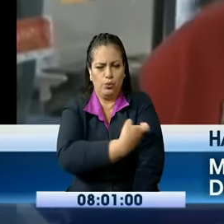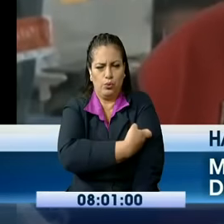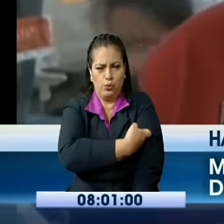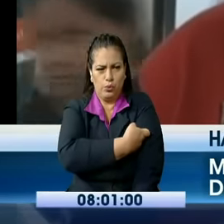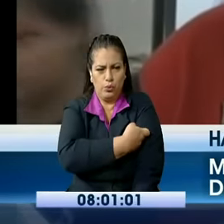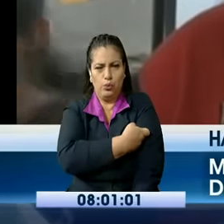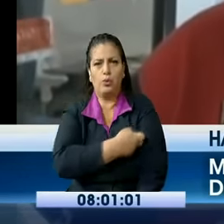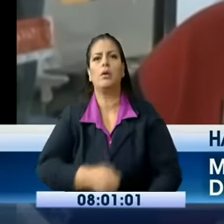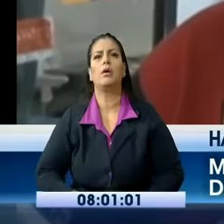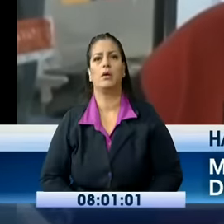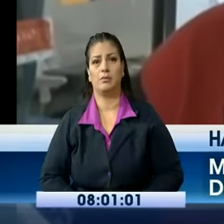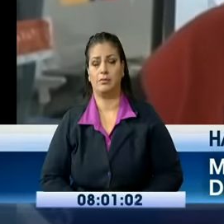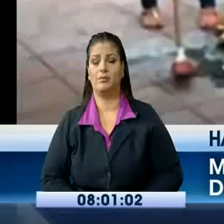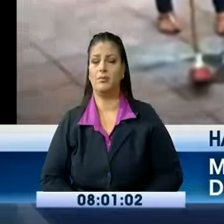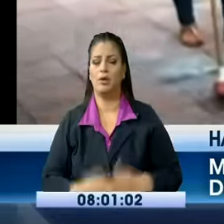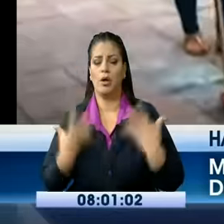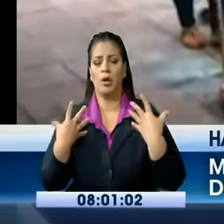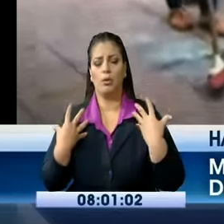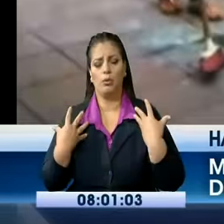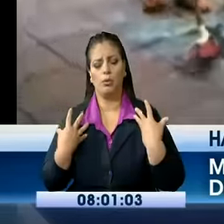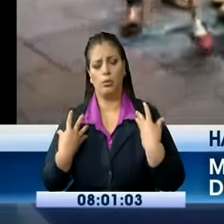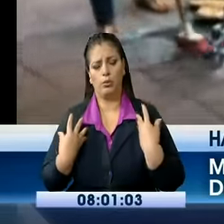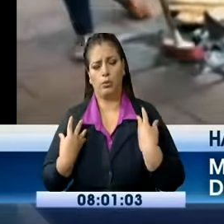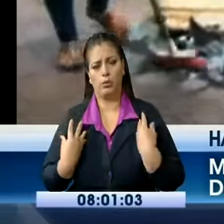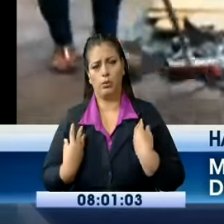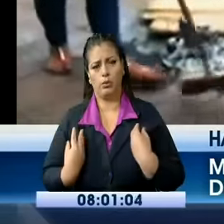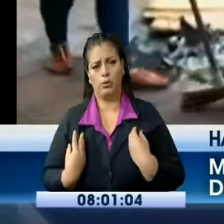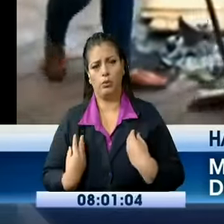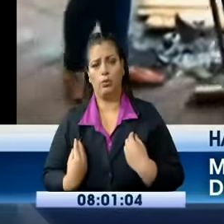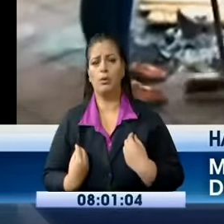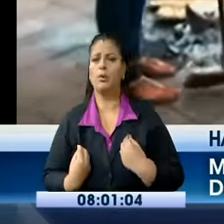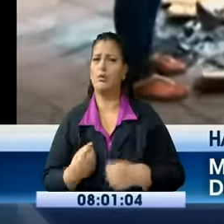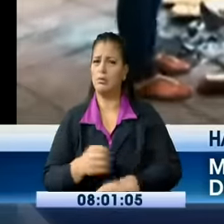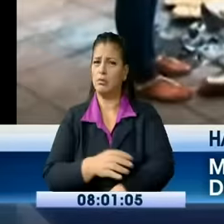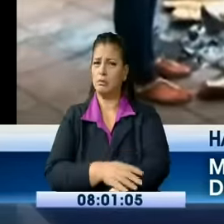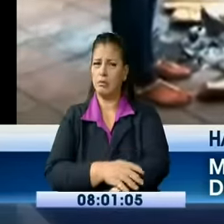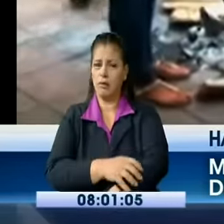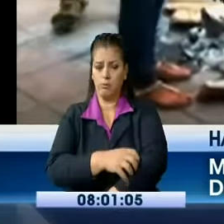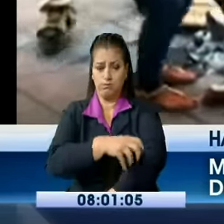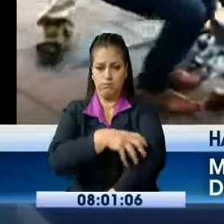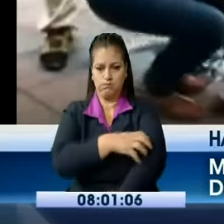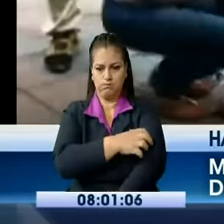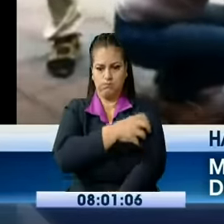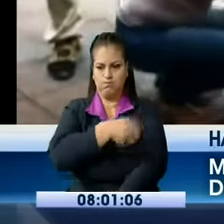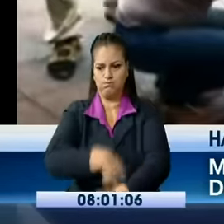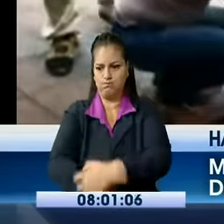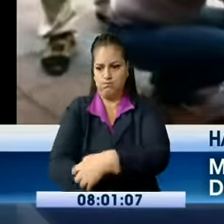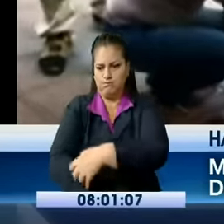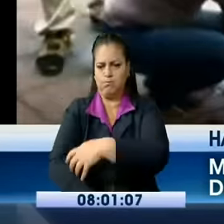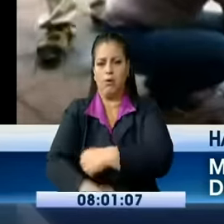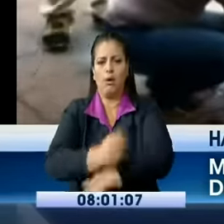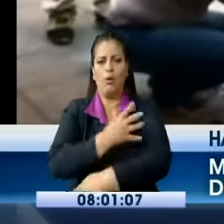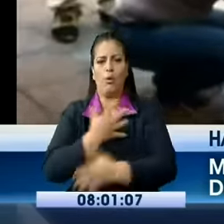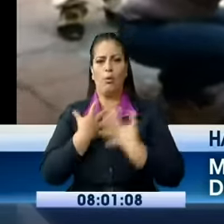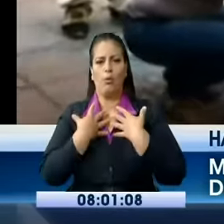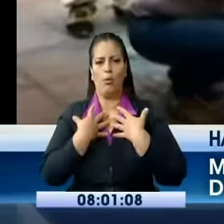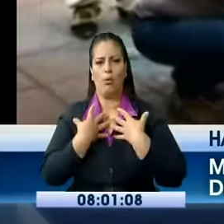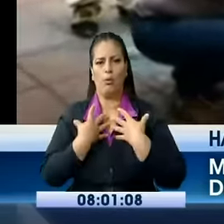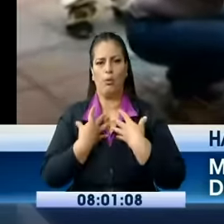como prednisona, dexametasona y adrenalina a todos estos pacientes para poder evitar cualquier tipo de